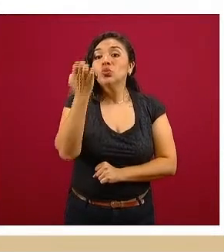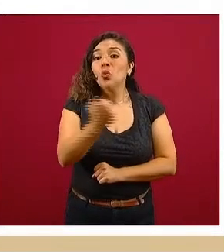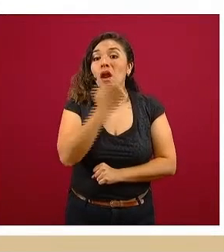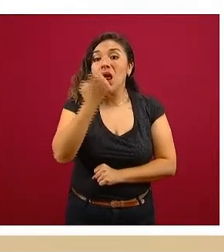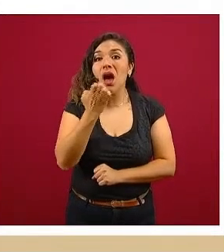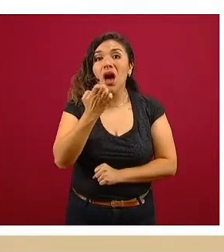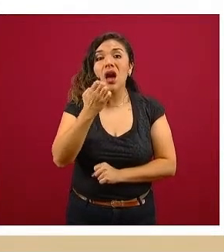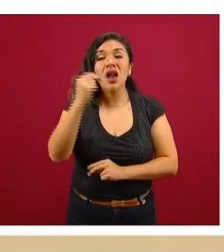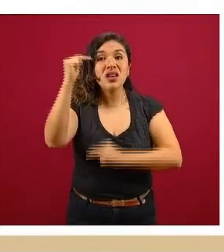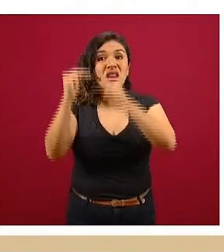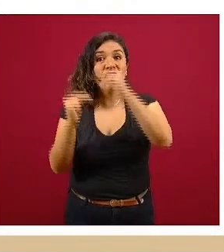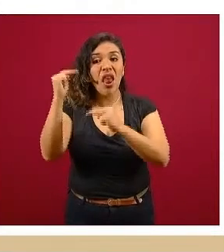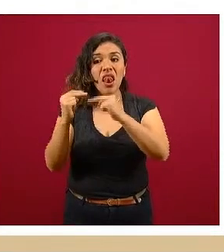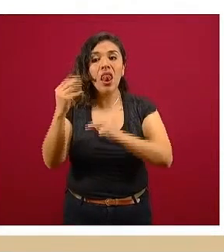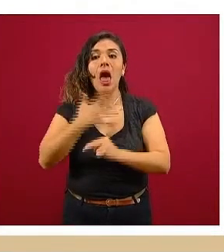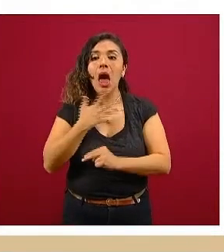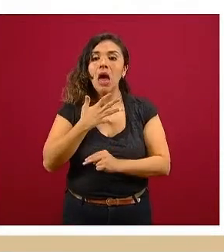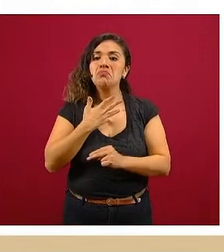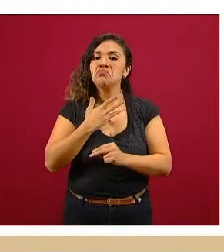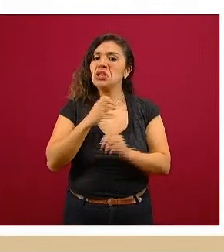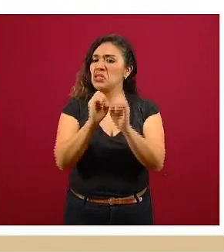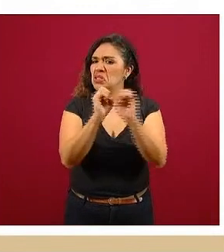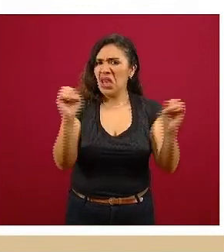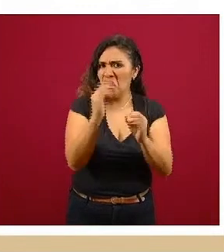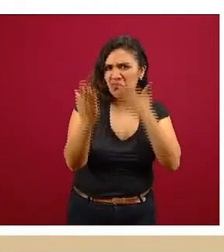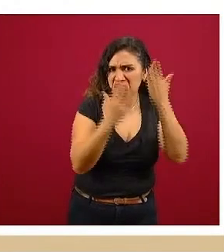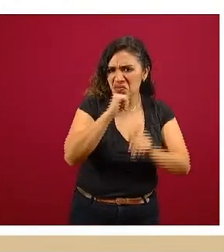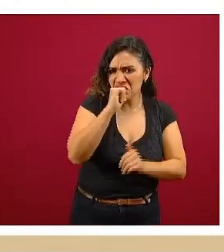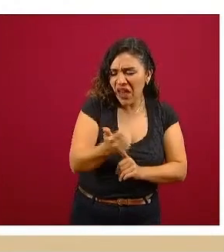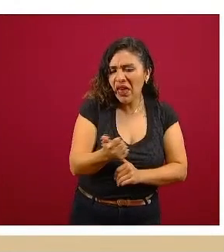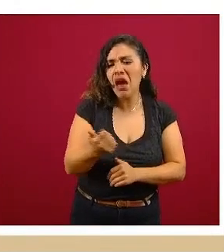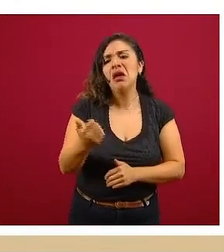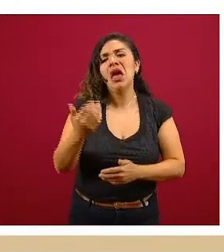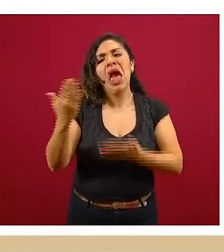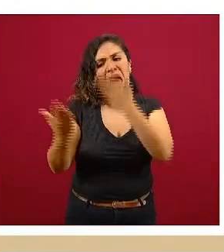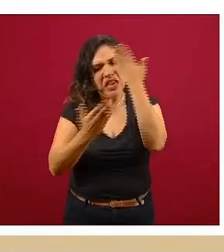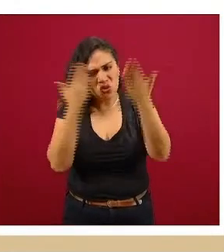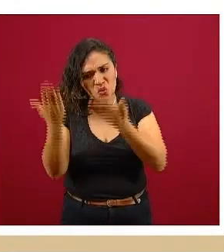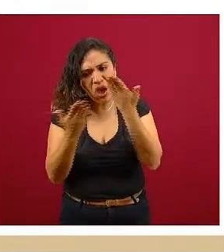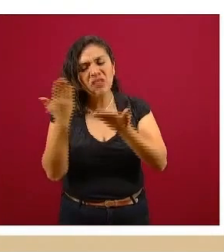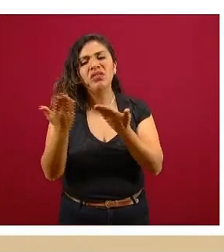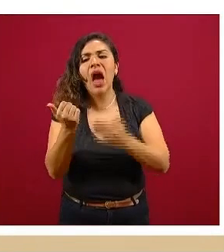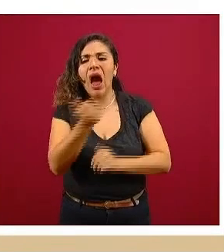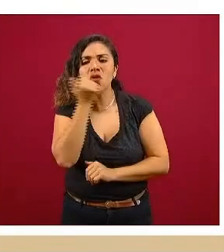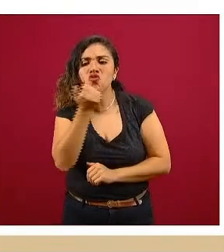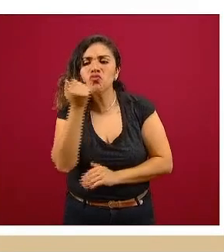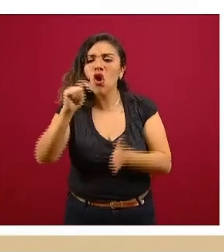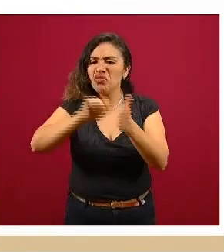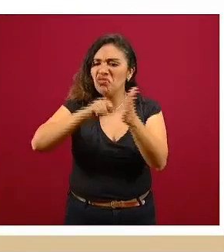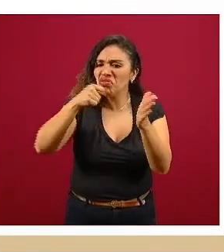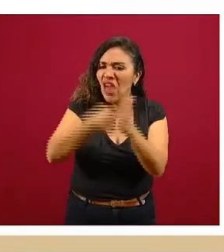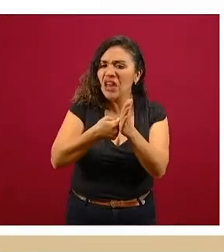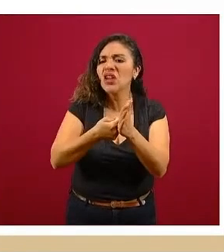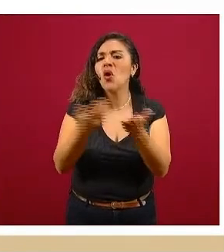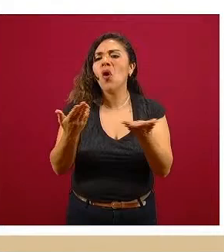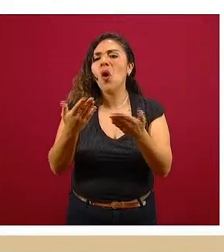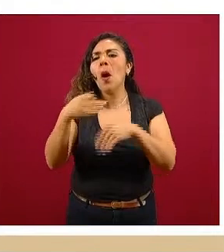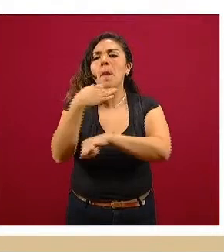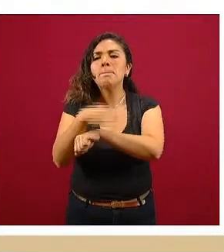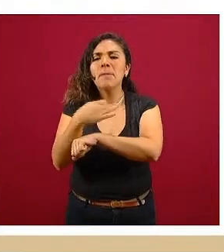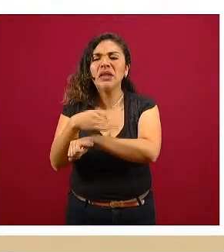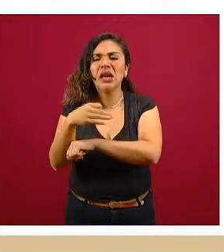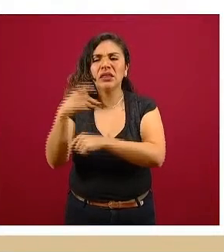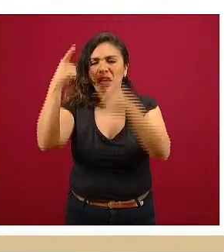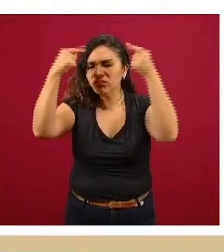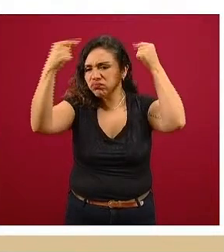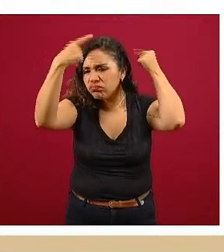ninguna, 12.5% estudiantes, técnico, pasantes 5.2% y solo